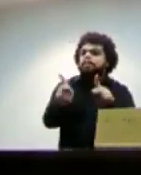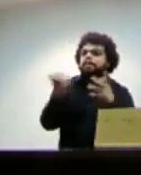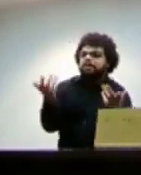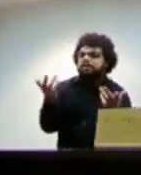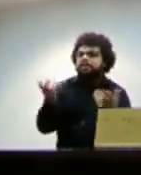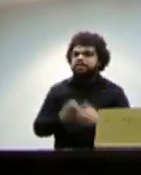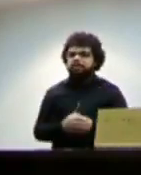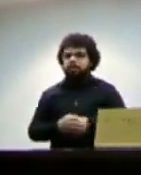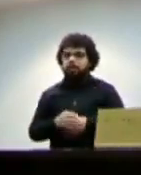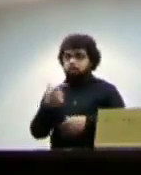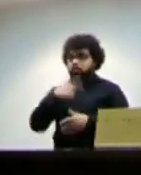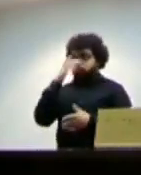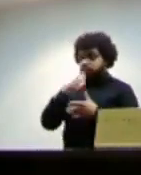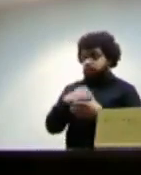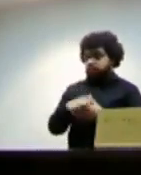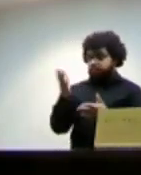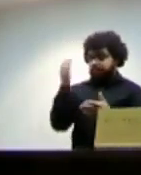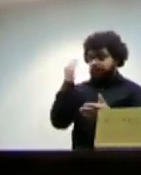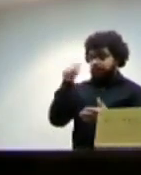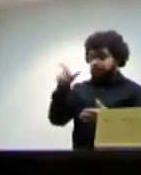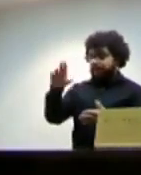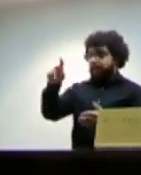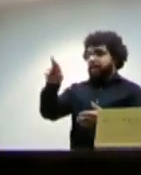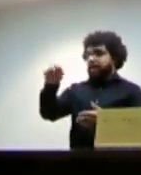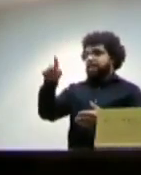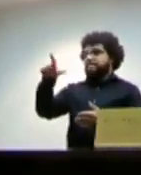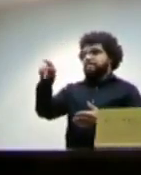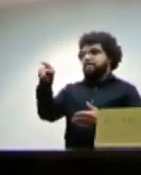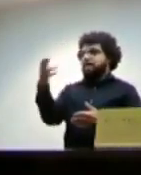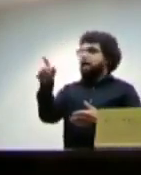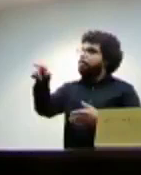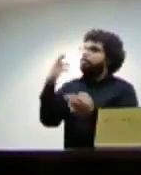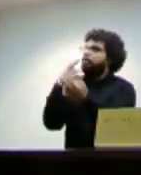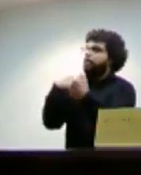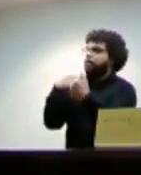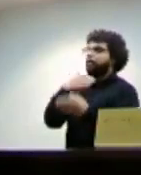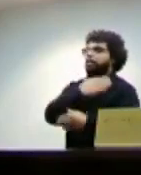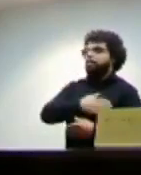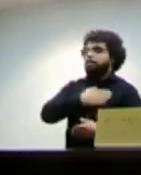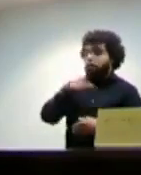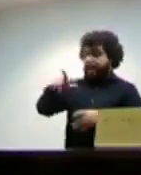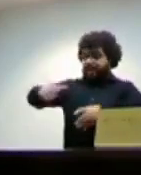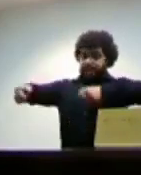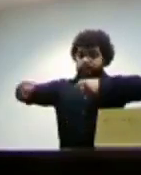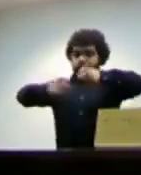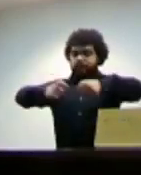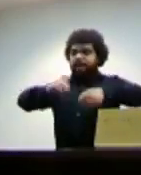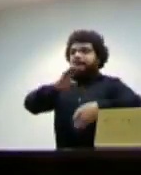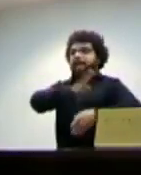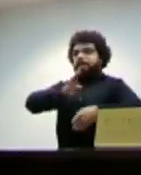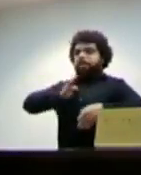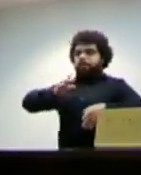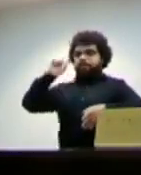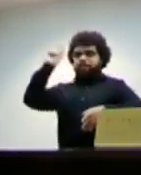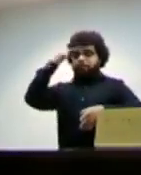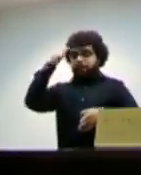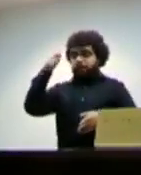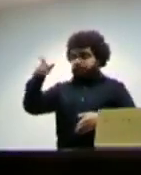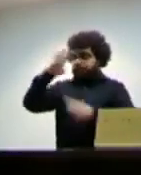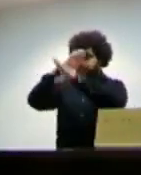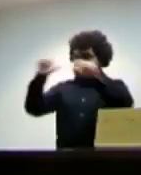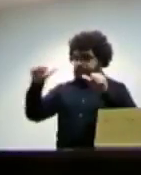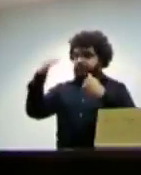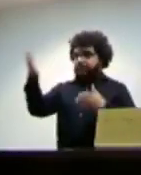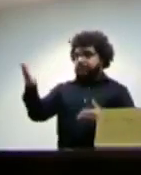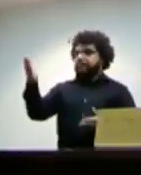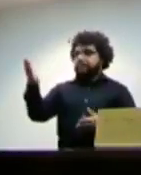quiero saber, porque aquí está el ingeniero Rolf Craig, y quiero que él nos conteste también, porque es el que manda en la Junta de Gobierno, ¿verdad?, que preside la Junta de Gobierno